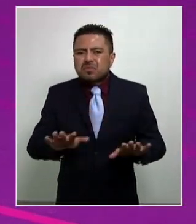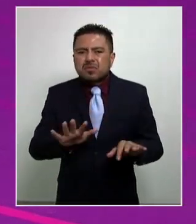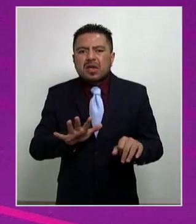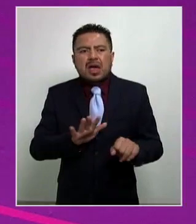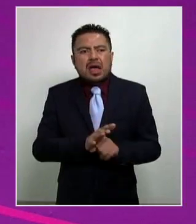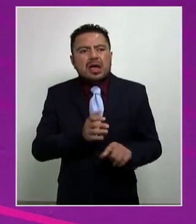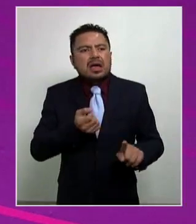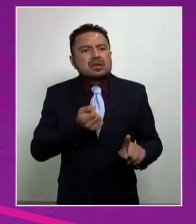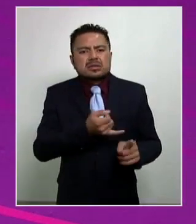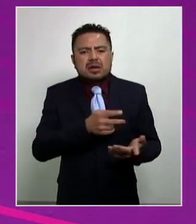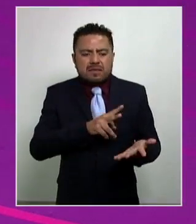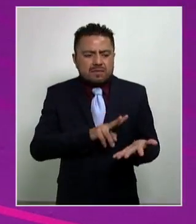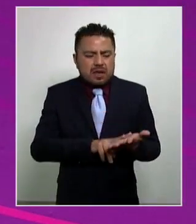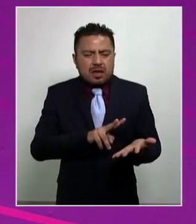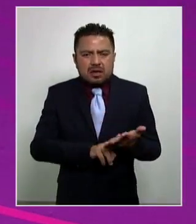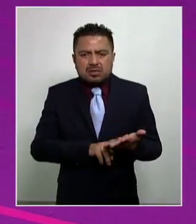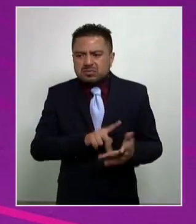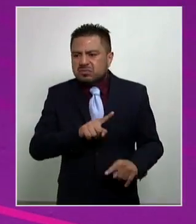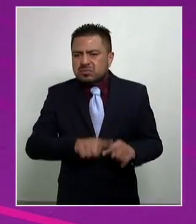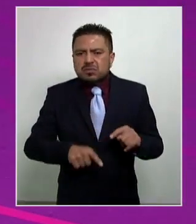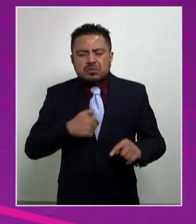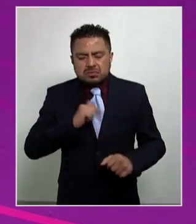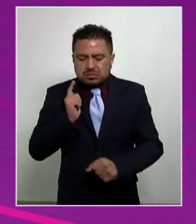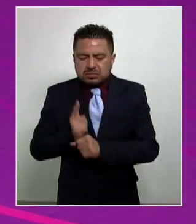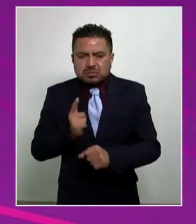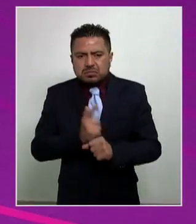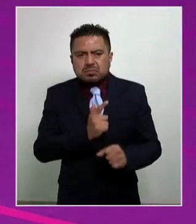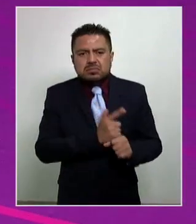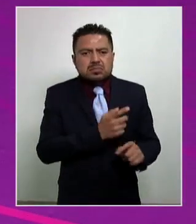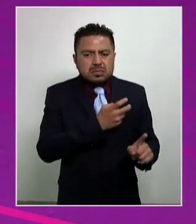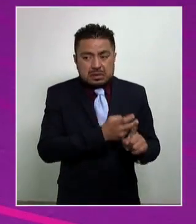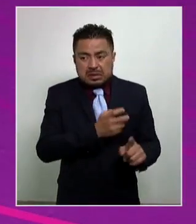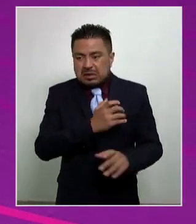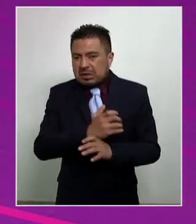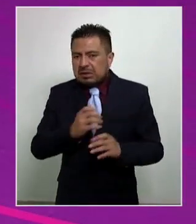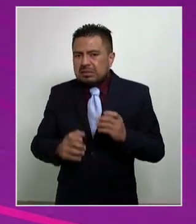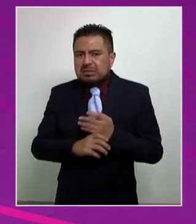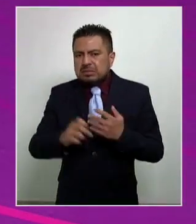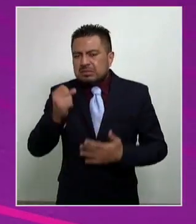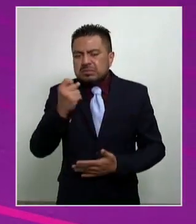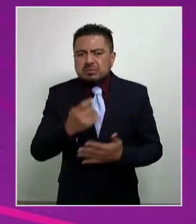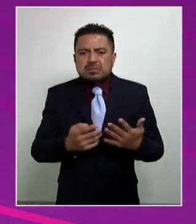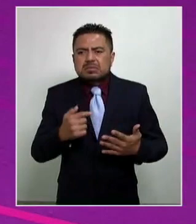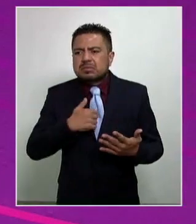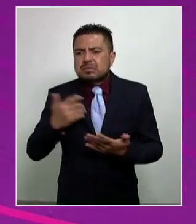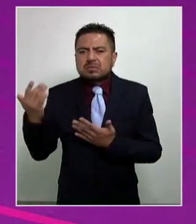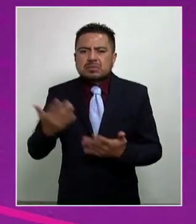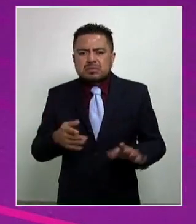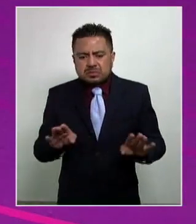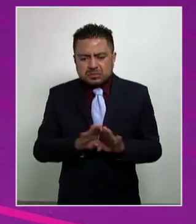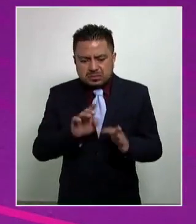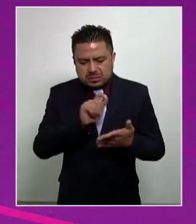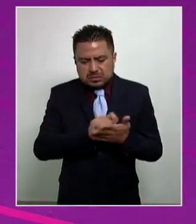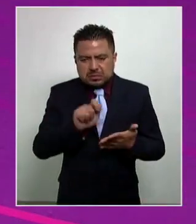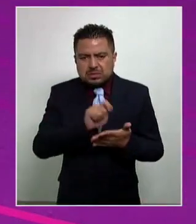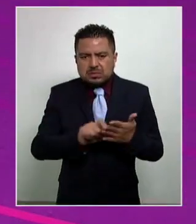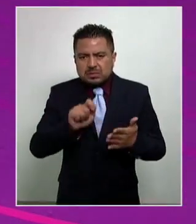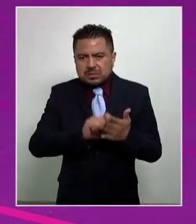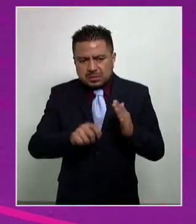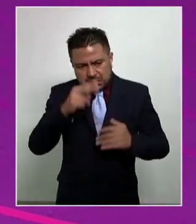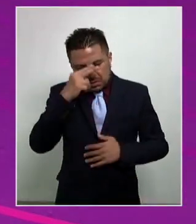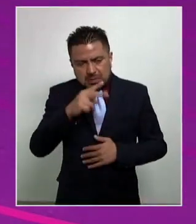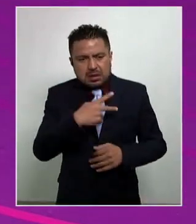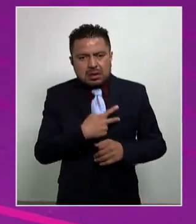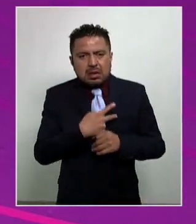así valores y todo. Y me di cuenta de eso, y pues llegué como escritor invitado por México. Por eso a